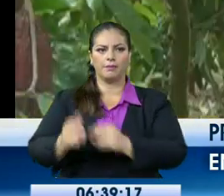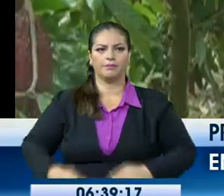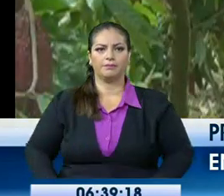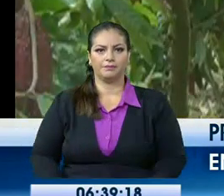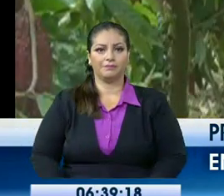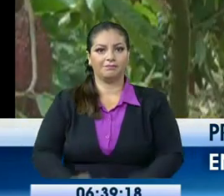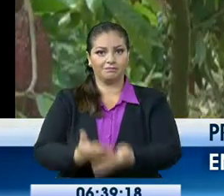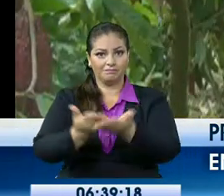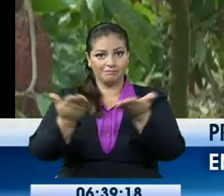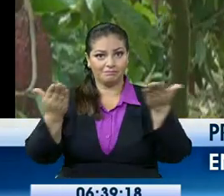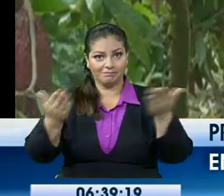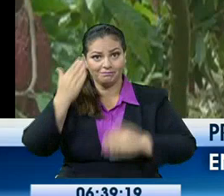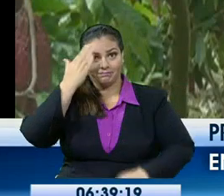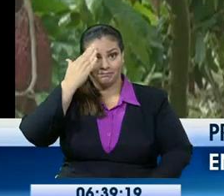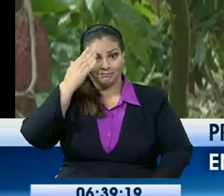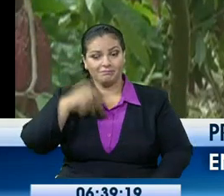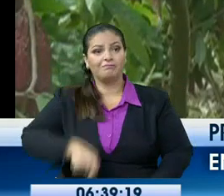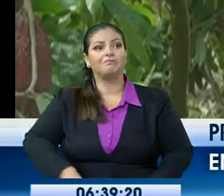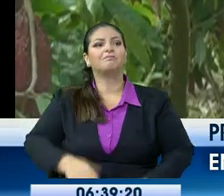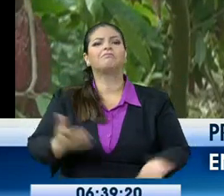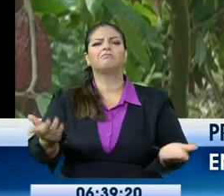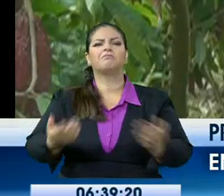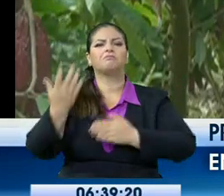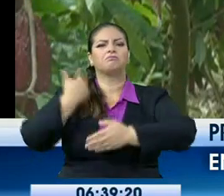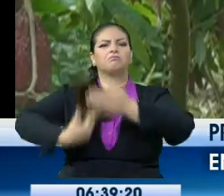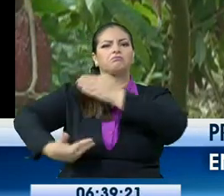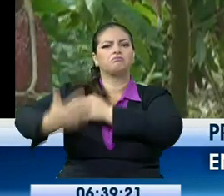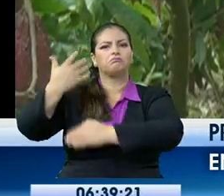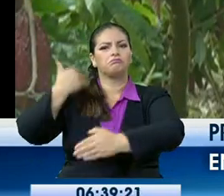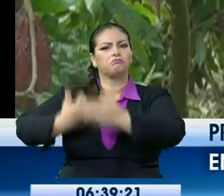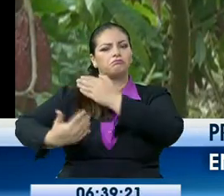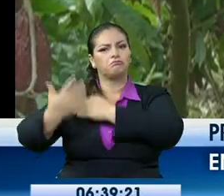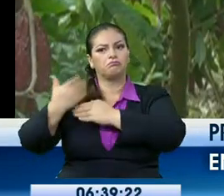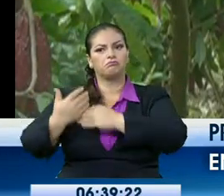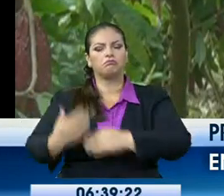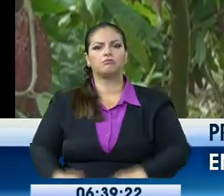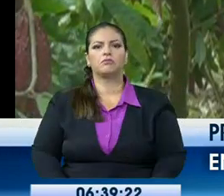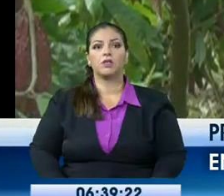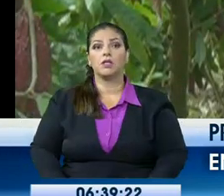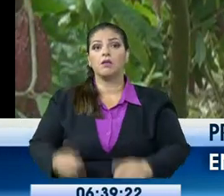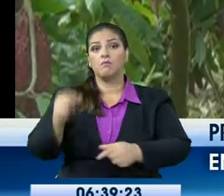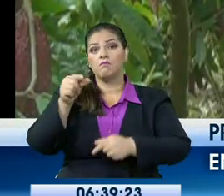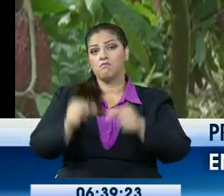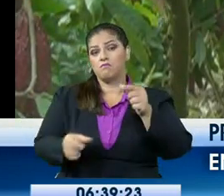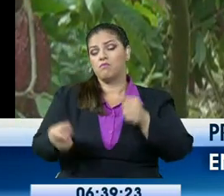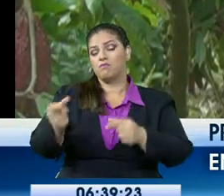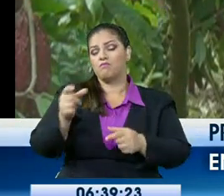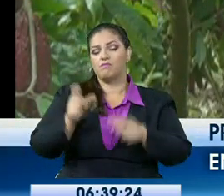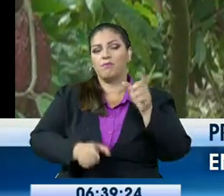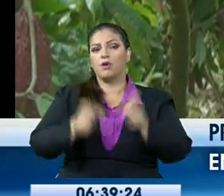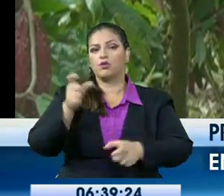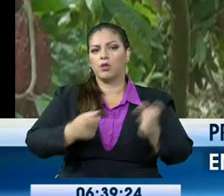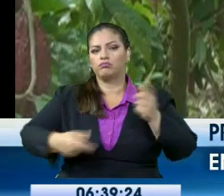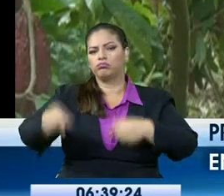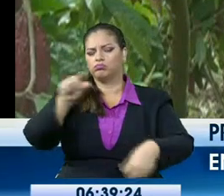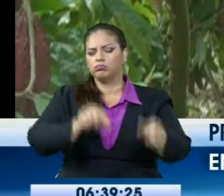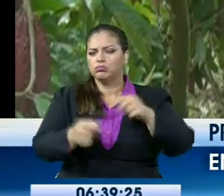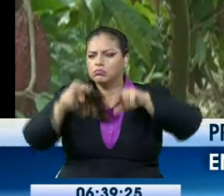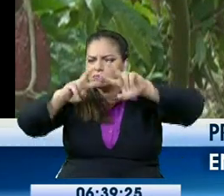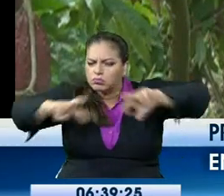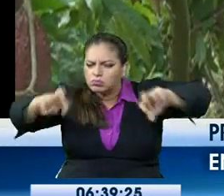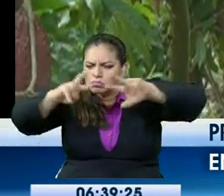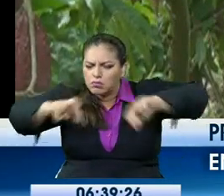cómo la historia pues nos demuestra bajo conocimientos y estudios científicos que existió desde mucho antes de lo que nosotros